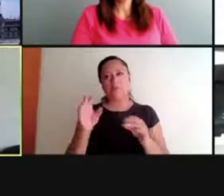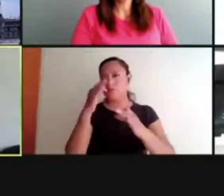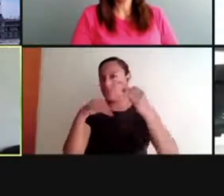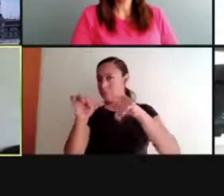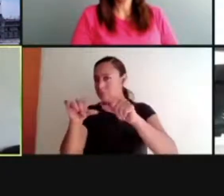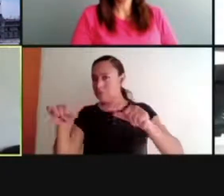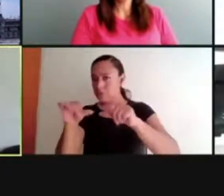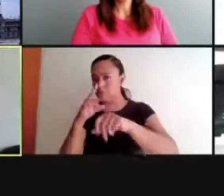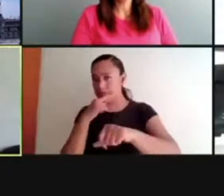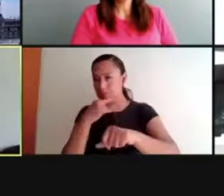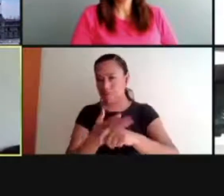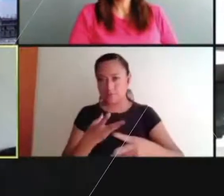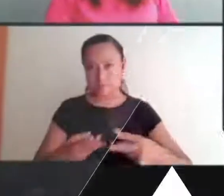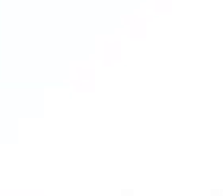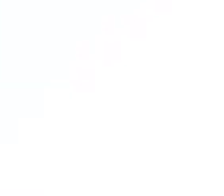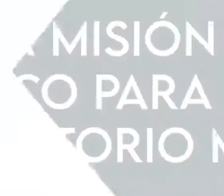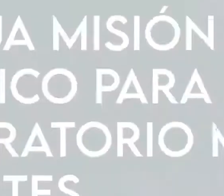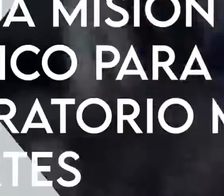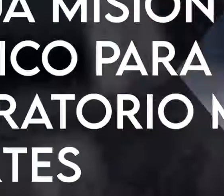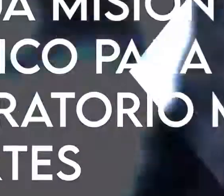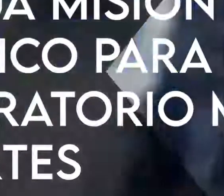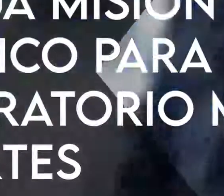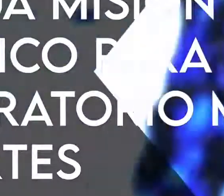miércoles 24 de marzo.